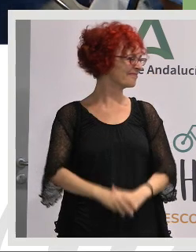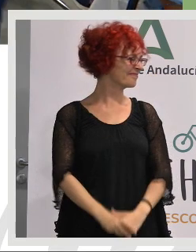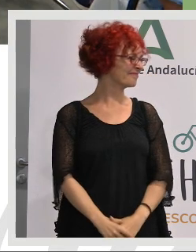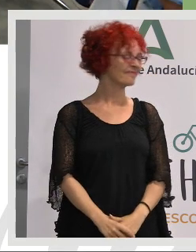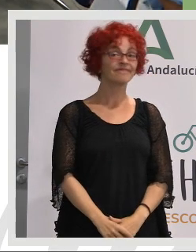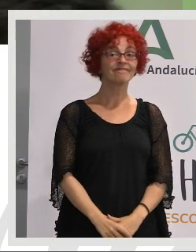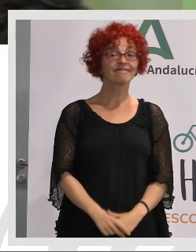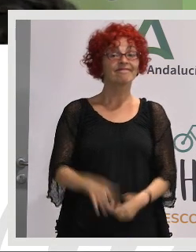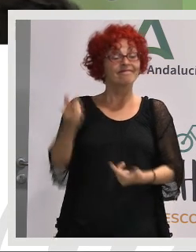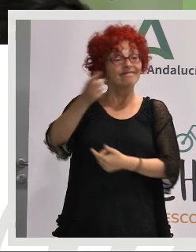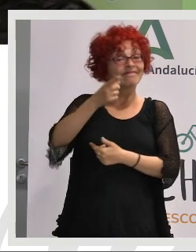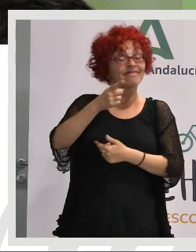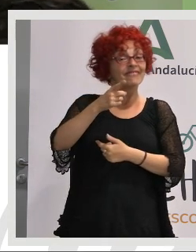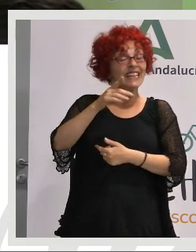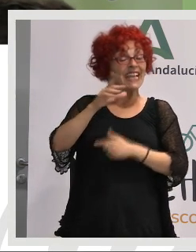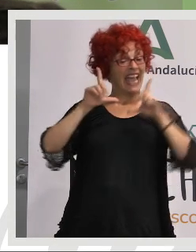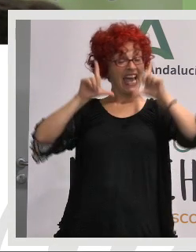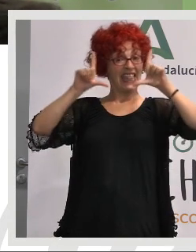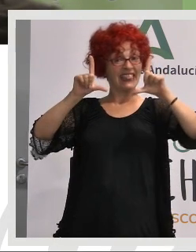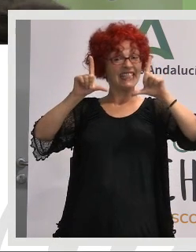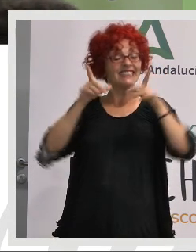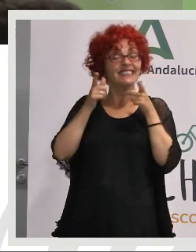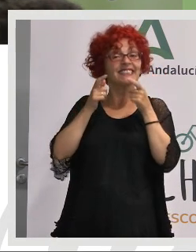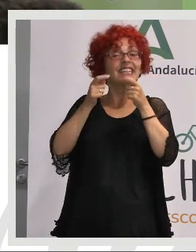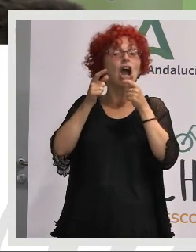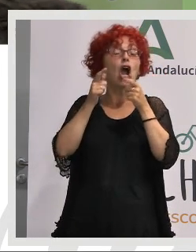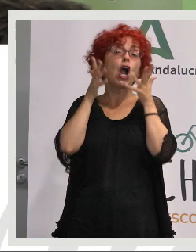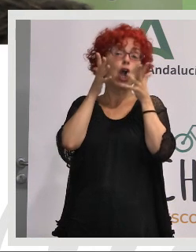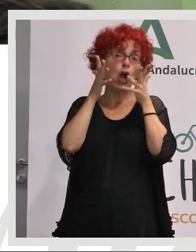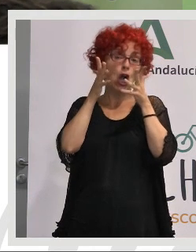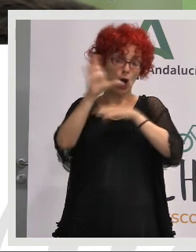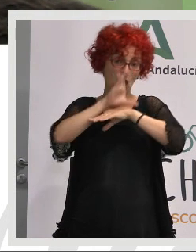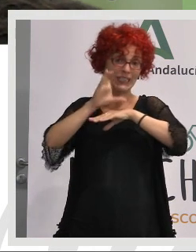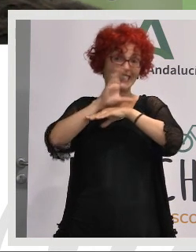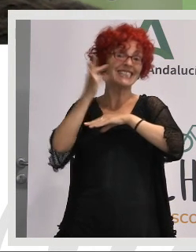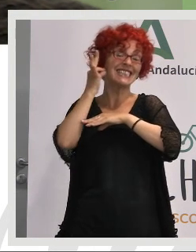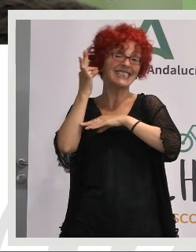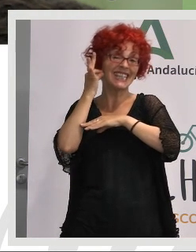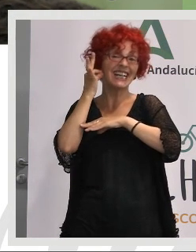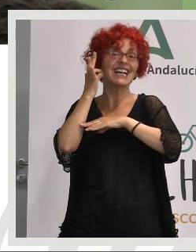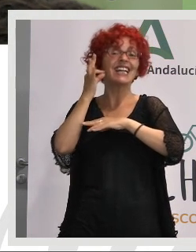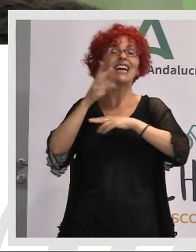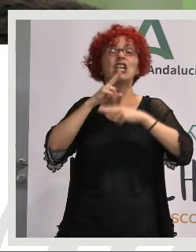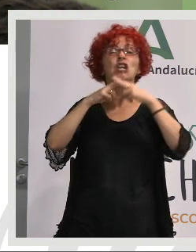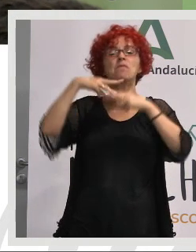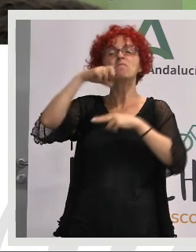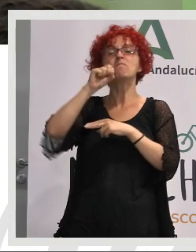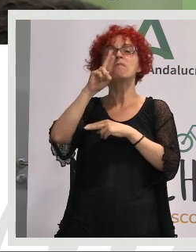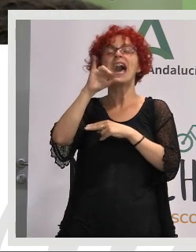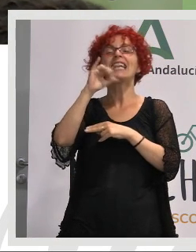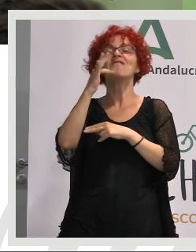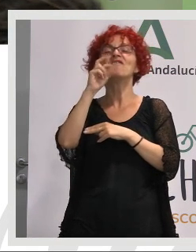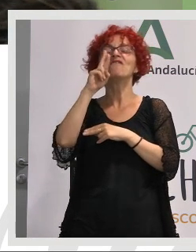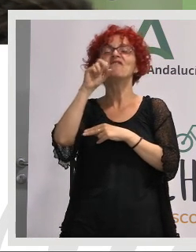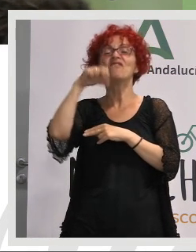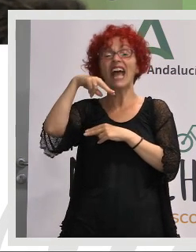Bueno, pues se entrega este último a CESID la consejera de Fomento, Articulación del Territorio y Vivienda, doña Marifran Carazo, y